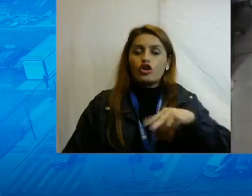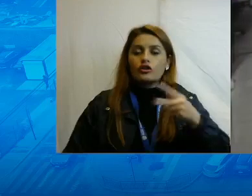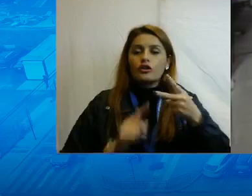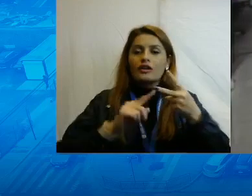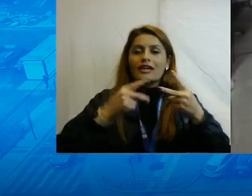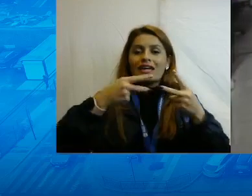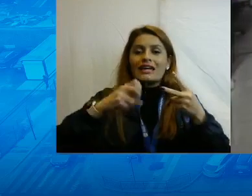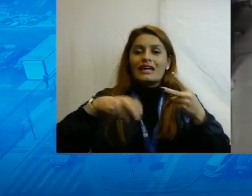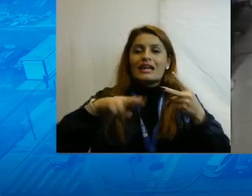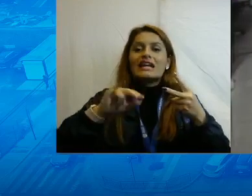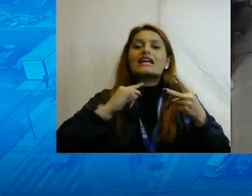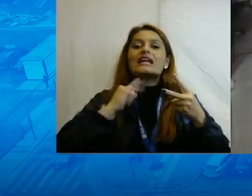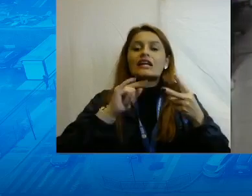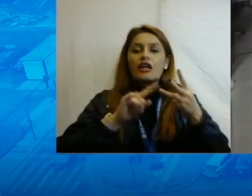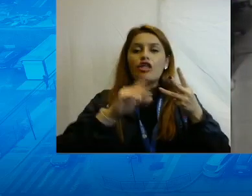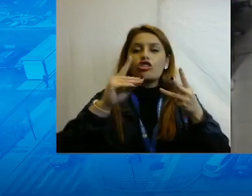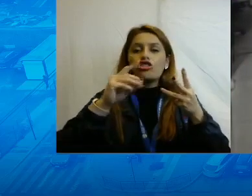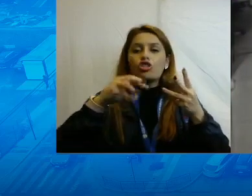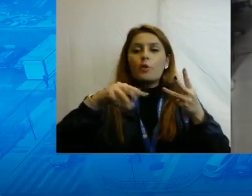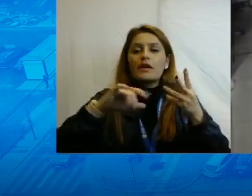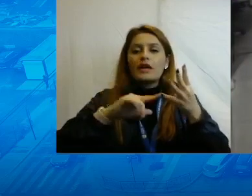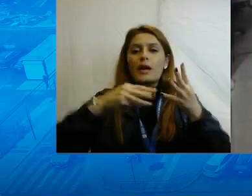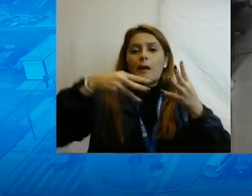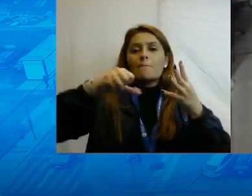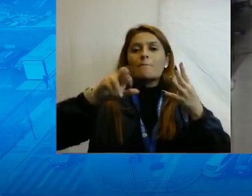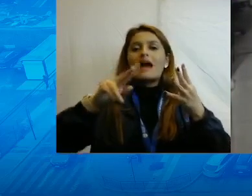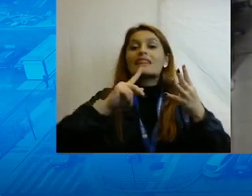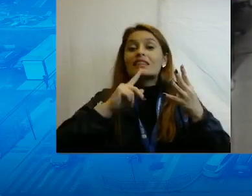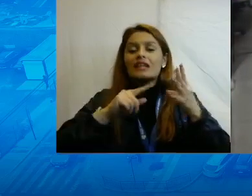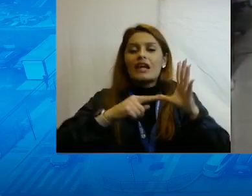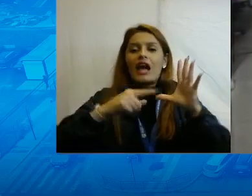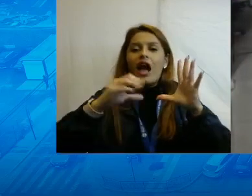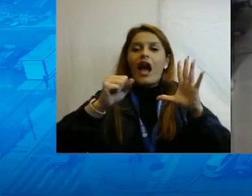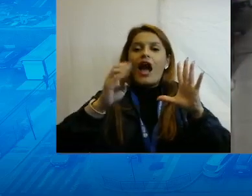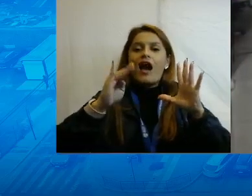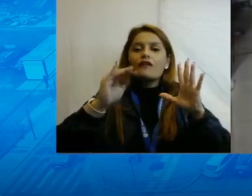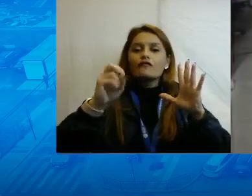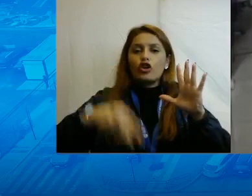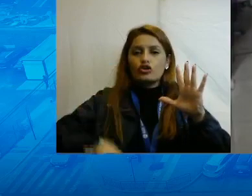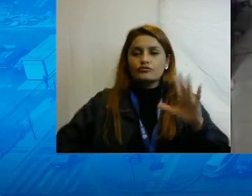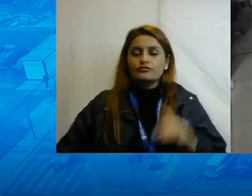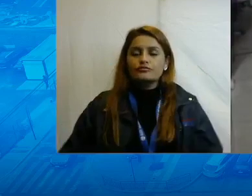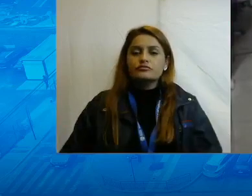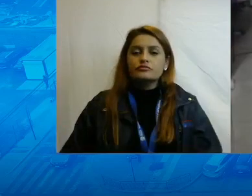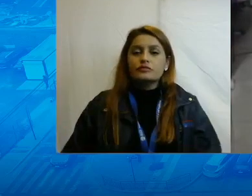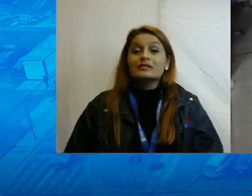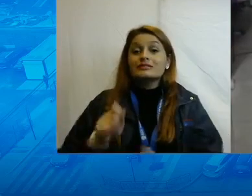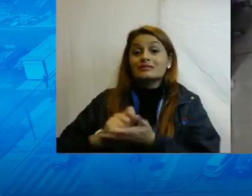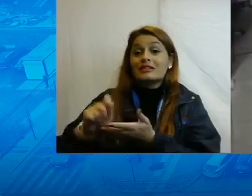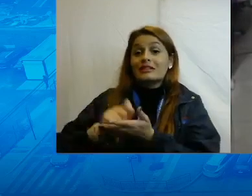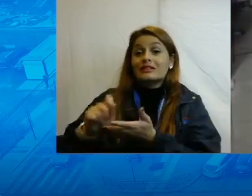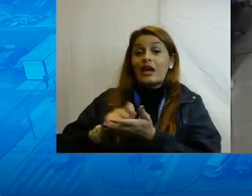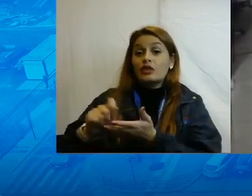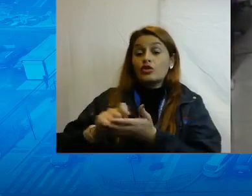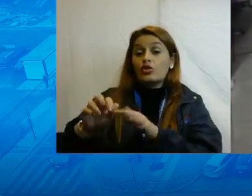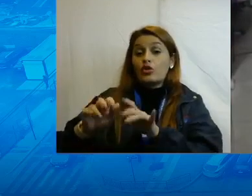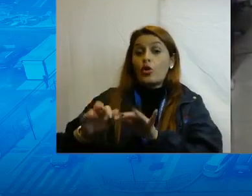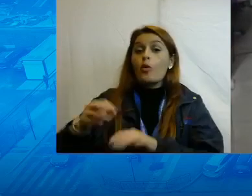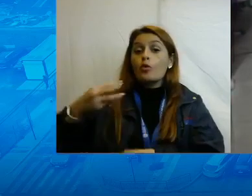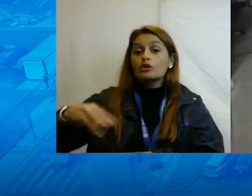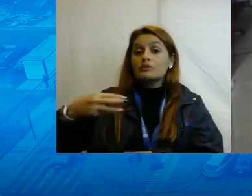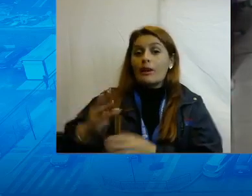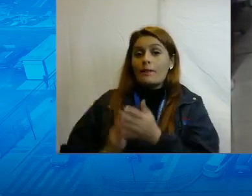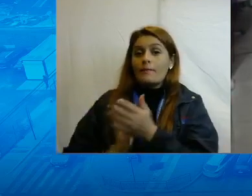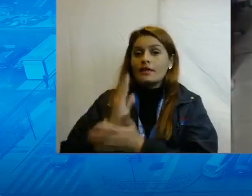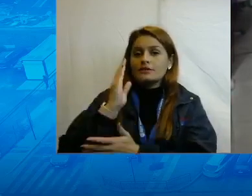Enríquez, Domínguez, Martínez y Cavión. Secretario Municipal, para que demos inicio, por favor.